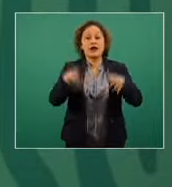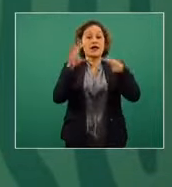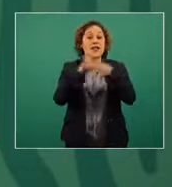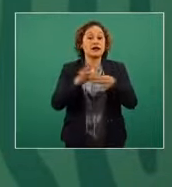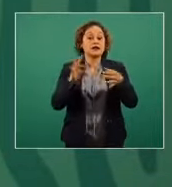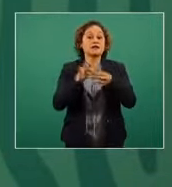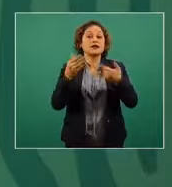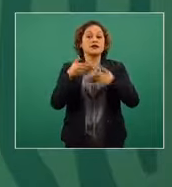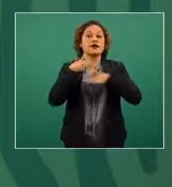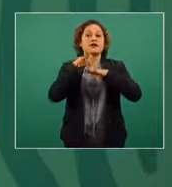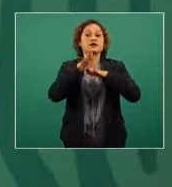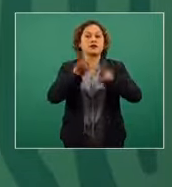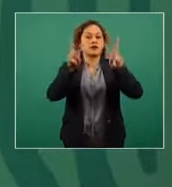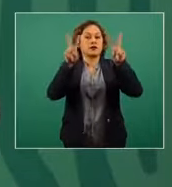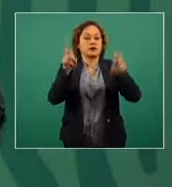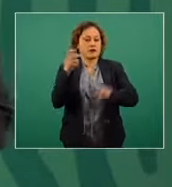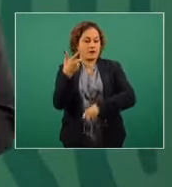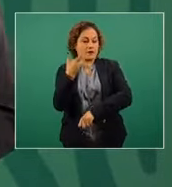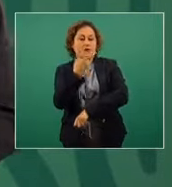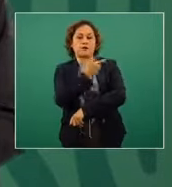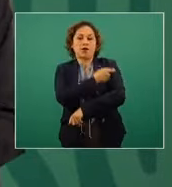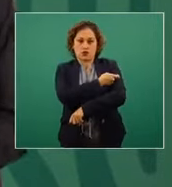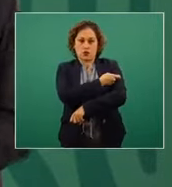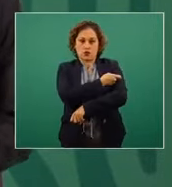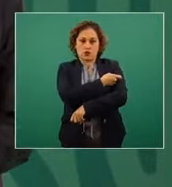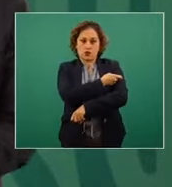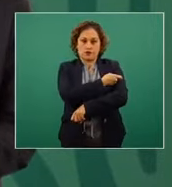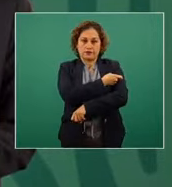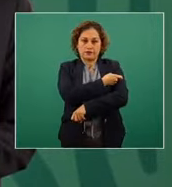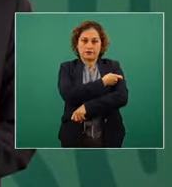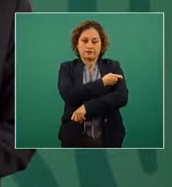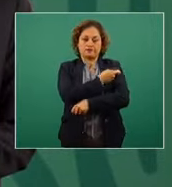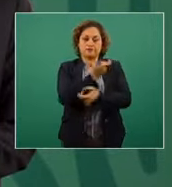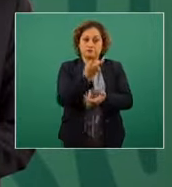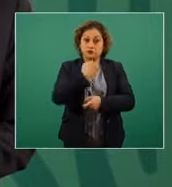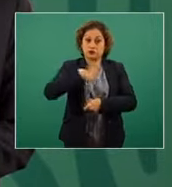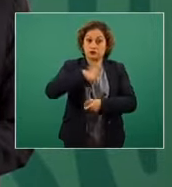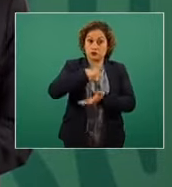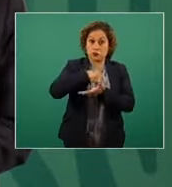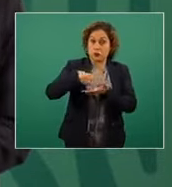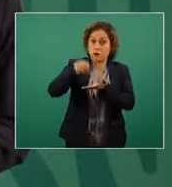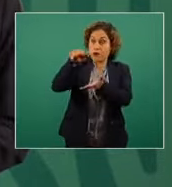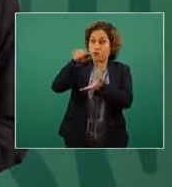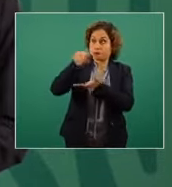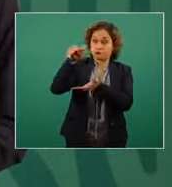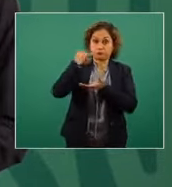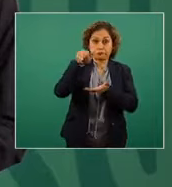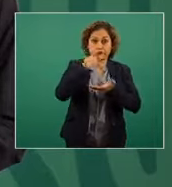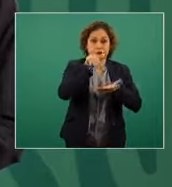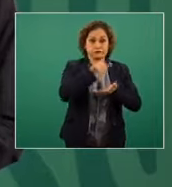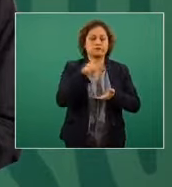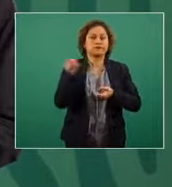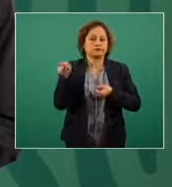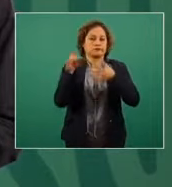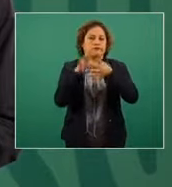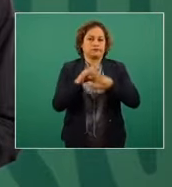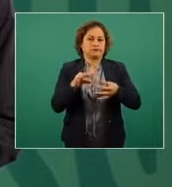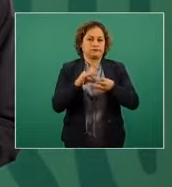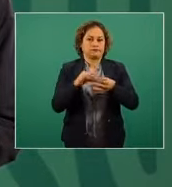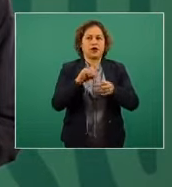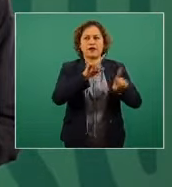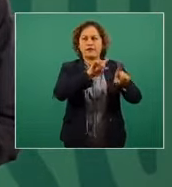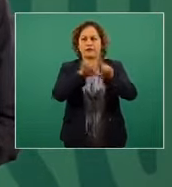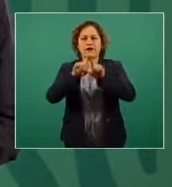las vacunas que estamos adquiriendo en laboratorios y con el apoyo